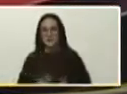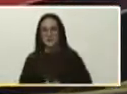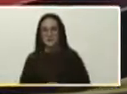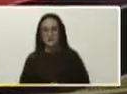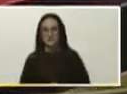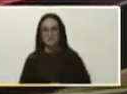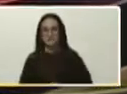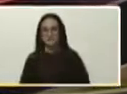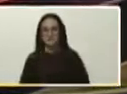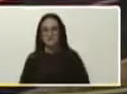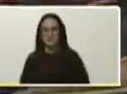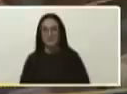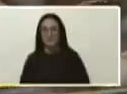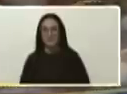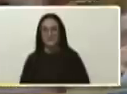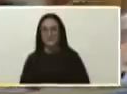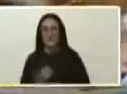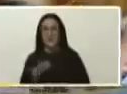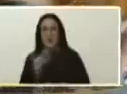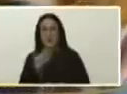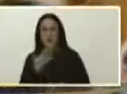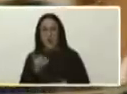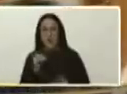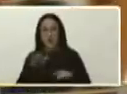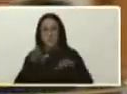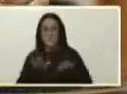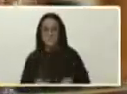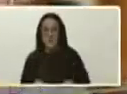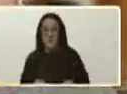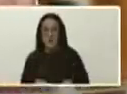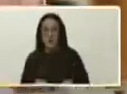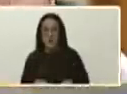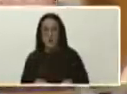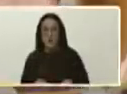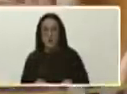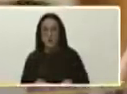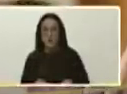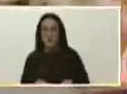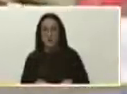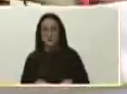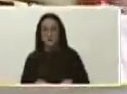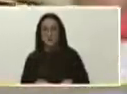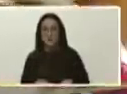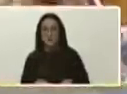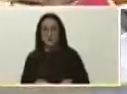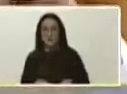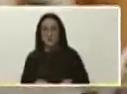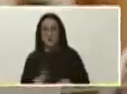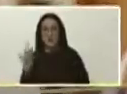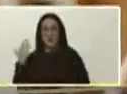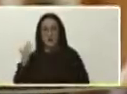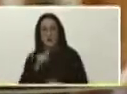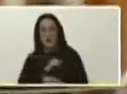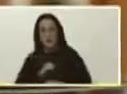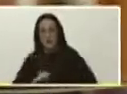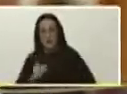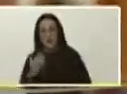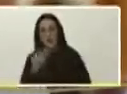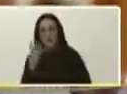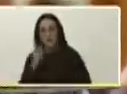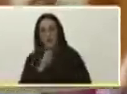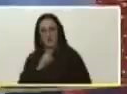¿Verdad? Usted sabe que cuando hay un paro, lo primero que viene es, o la guardia venía antes en la Cuarta